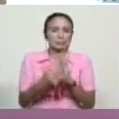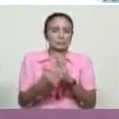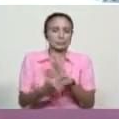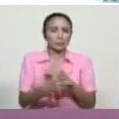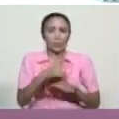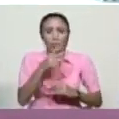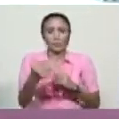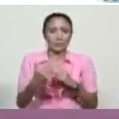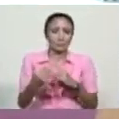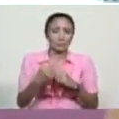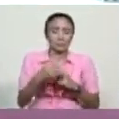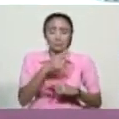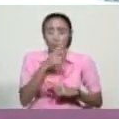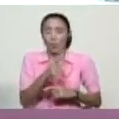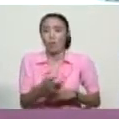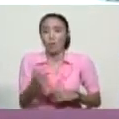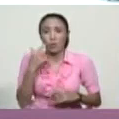ha